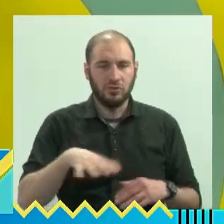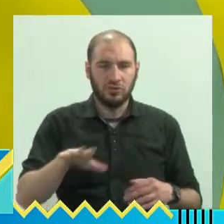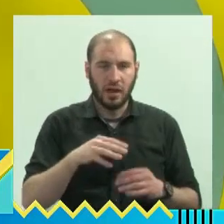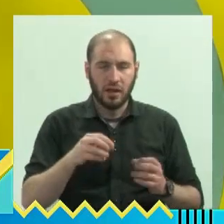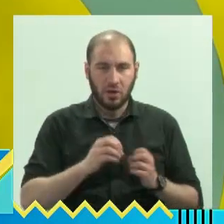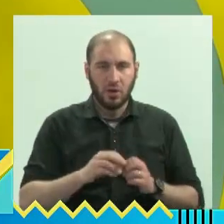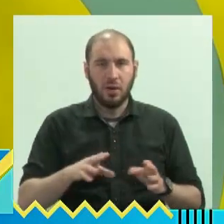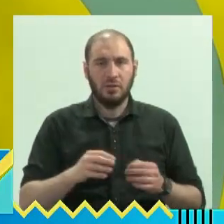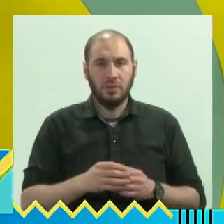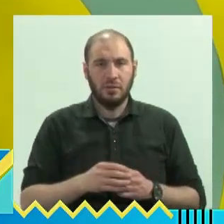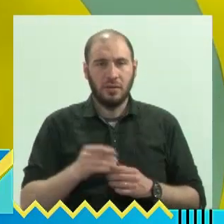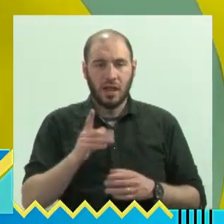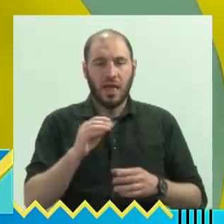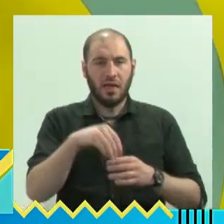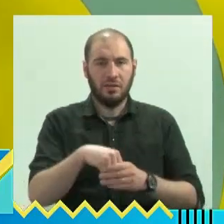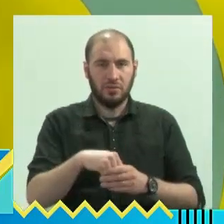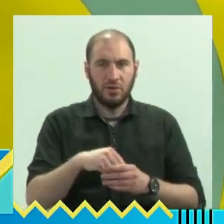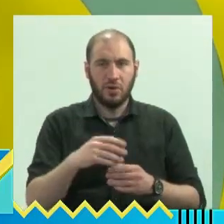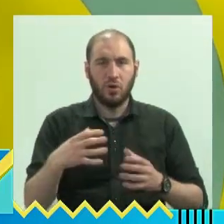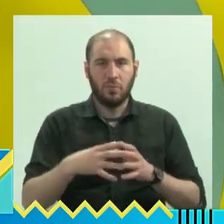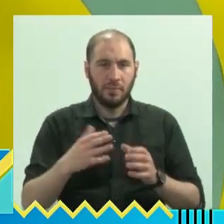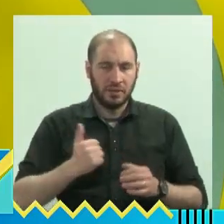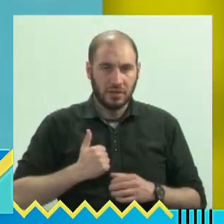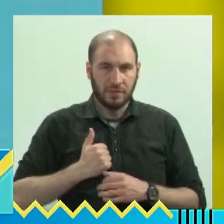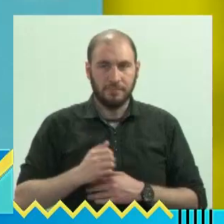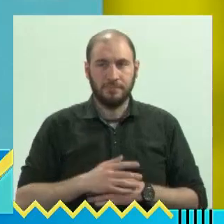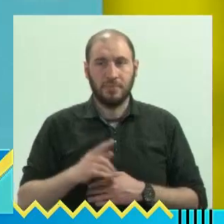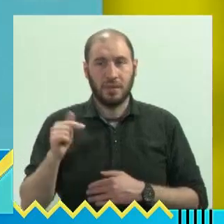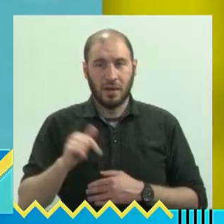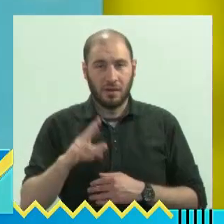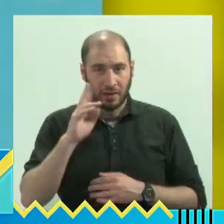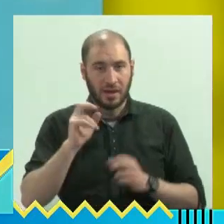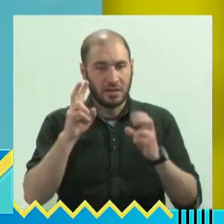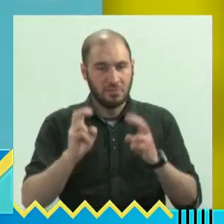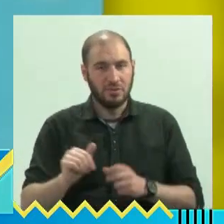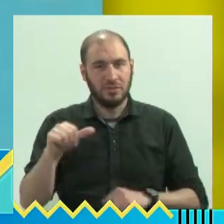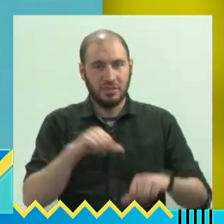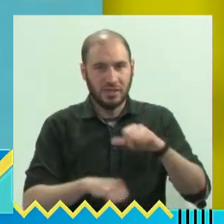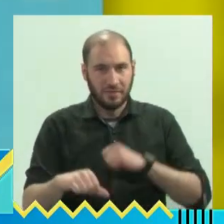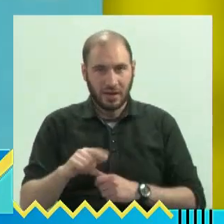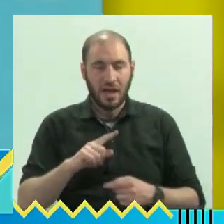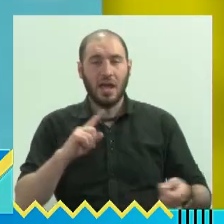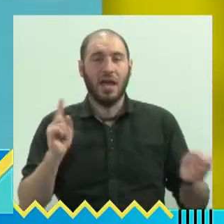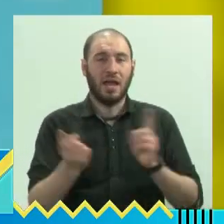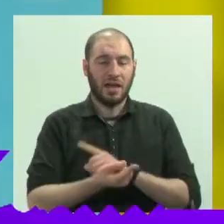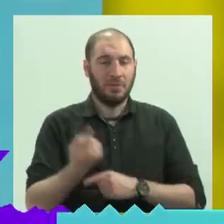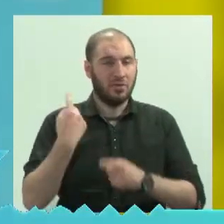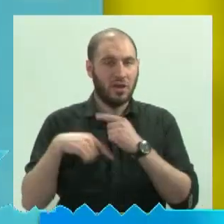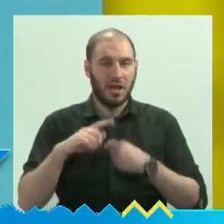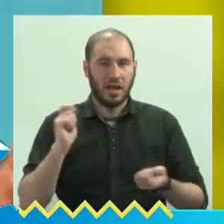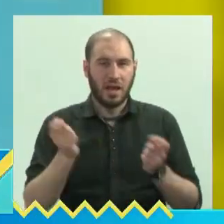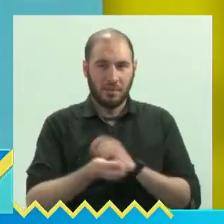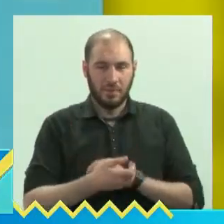partir de su inserción en las fuerzas militares. Bien, ahí lo que vemos, ¿no? La investigación científica resignificando el mito, ¿no? Dándole